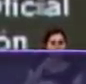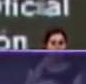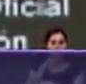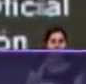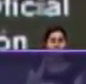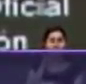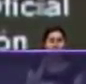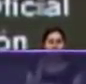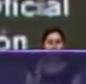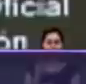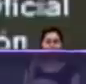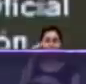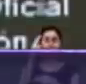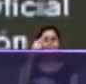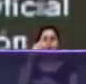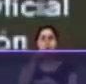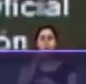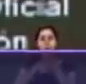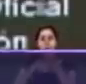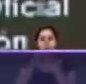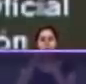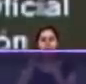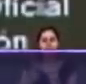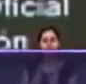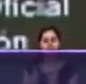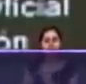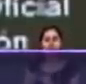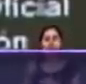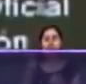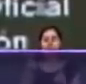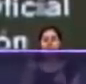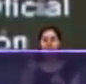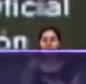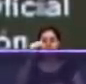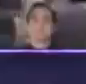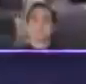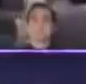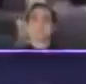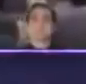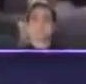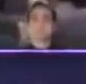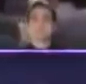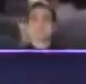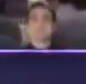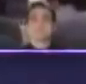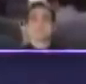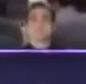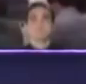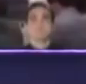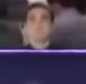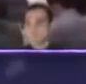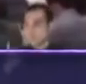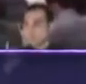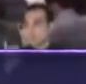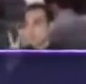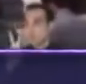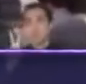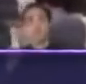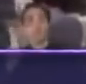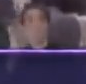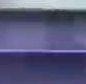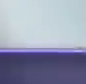el IVU en los alimentos preparados a un 7%. Se redujo el IVU a 7%